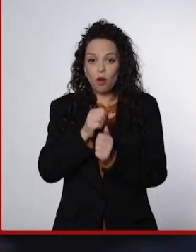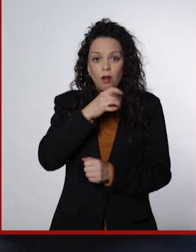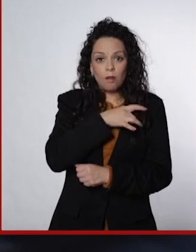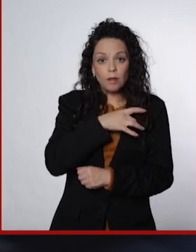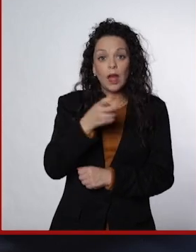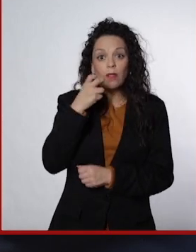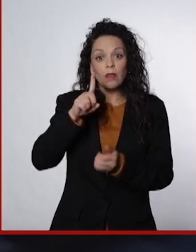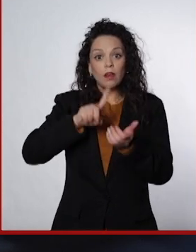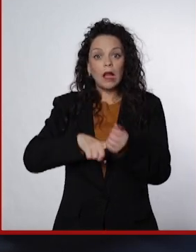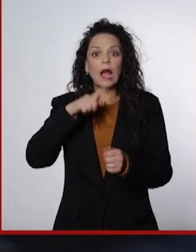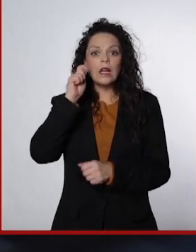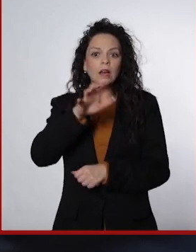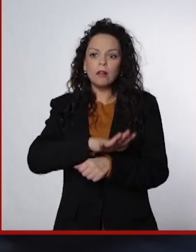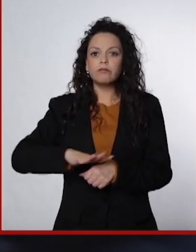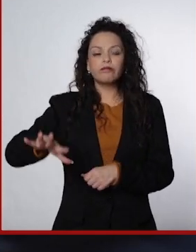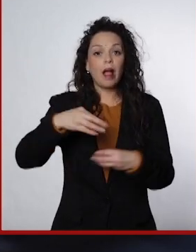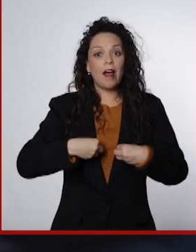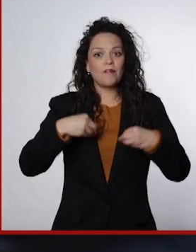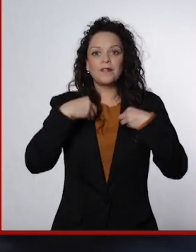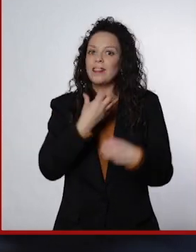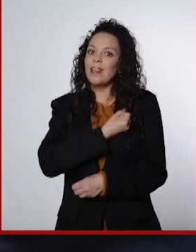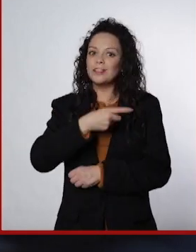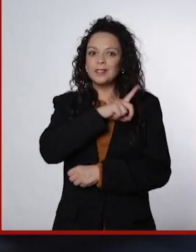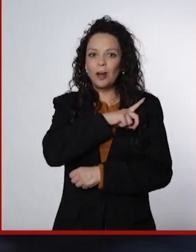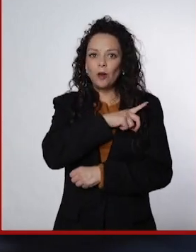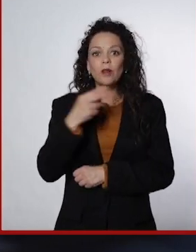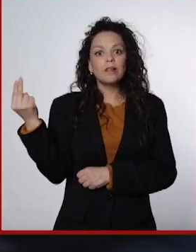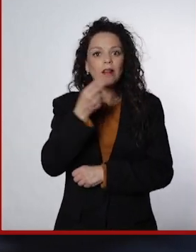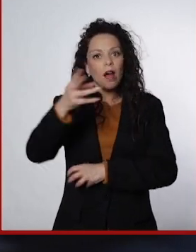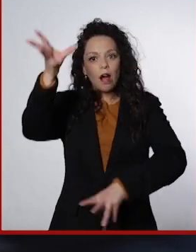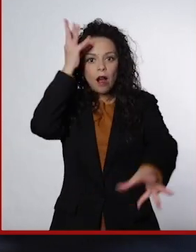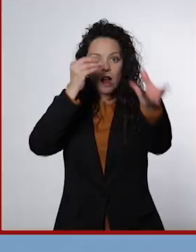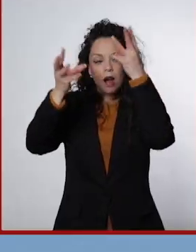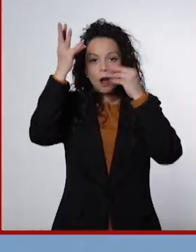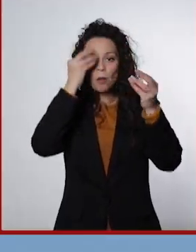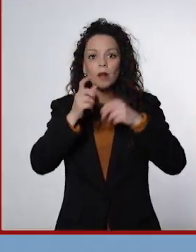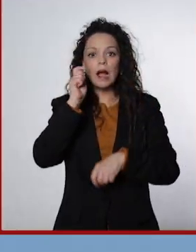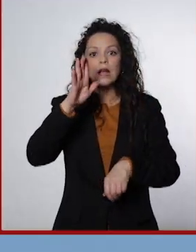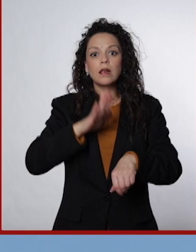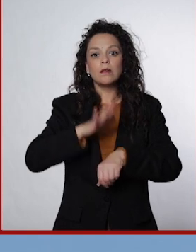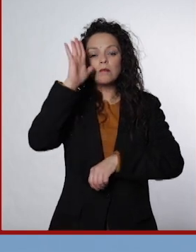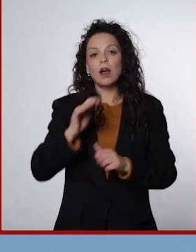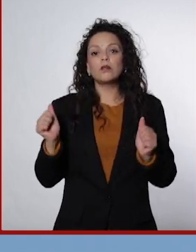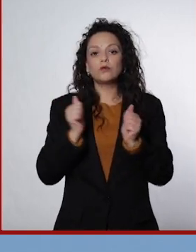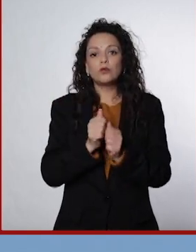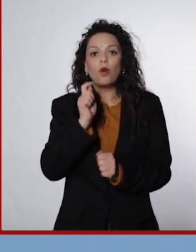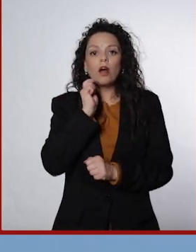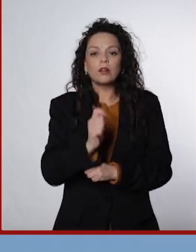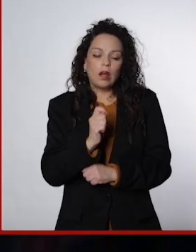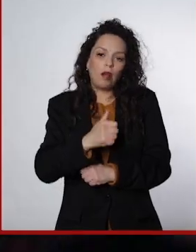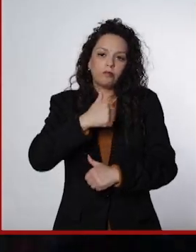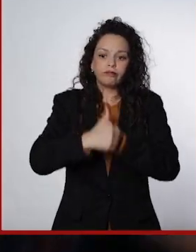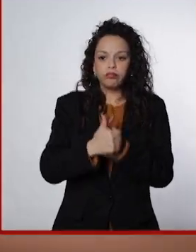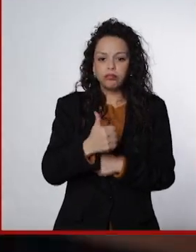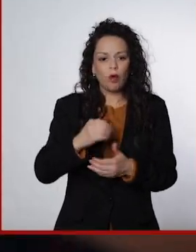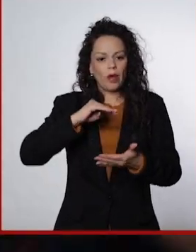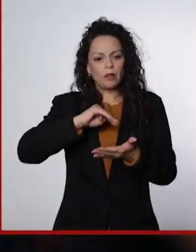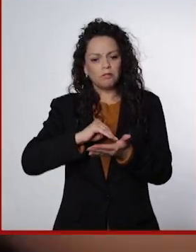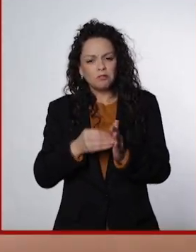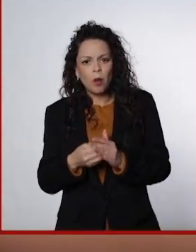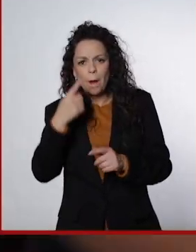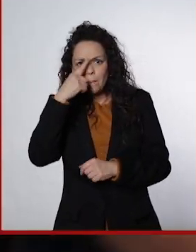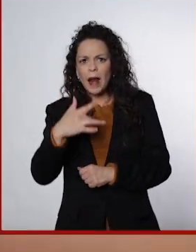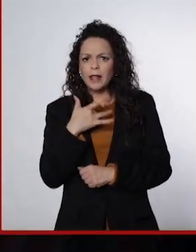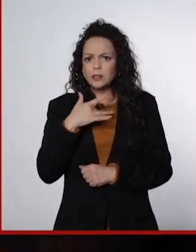y encontrando soluciones para una vida saludable, aprenderemos cómo opera el dilema de cooperar o competir en nuestras emociones y en nuestra